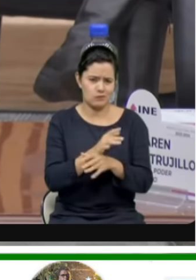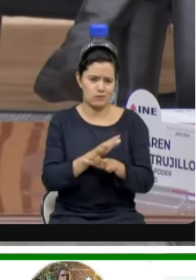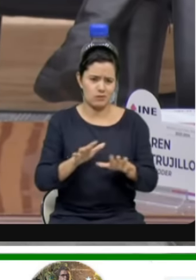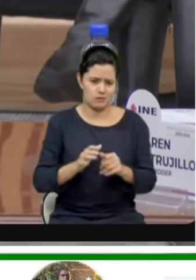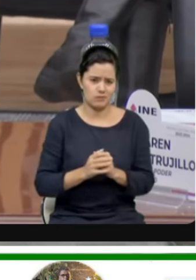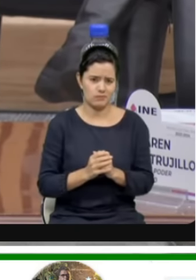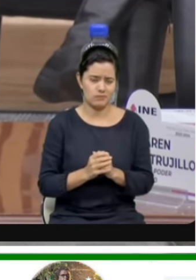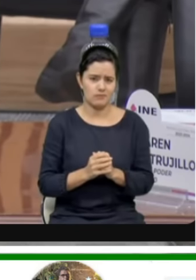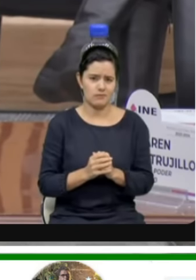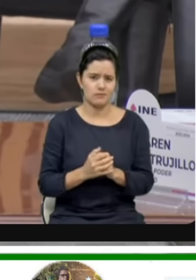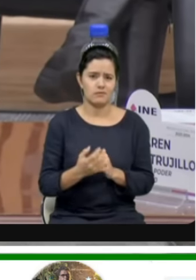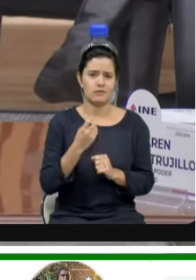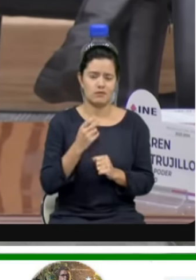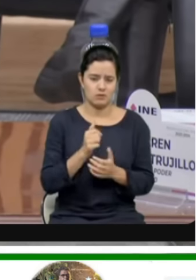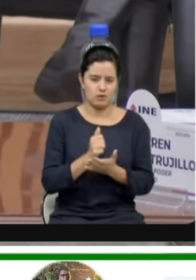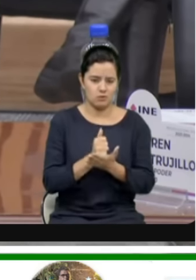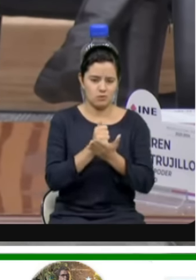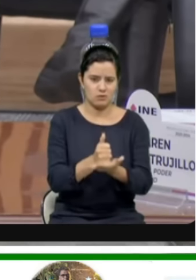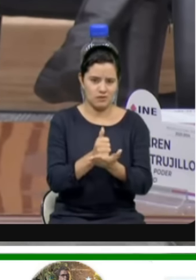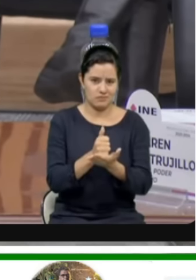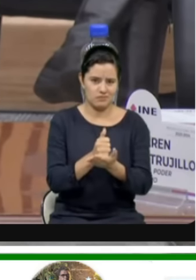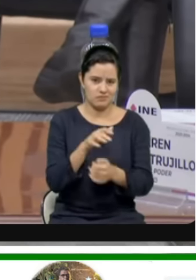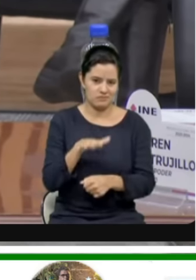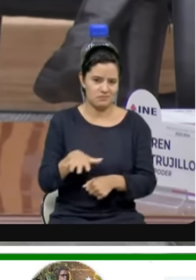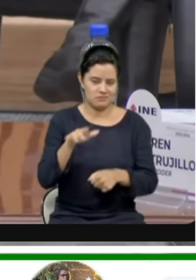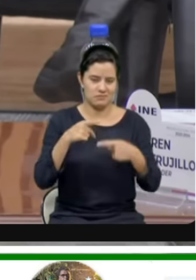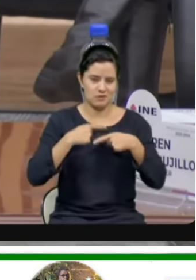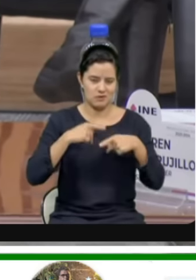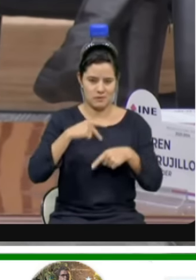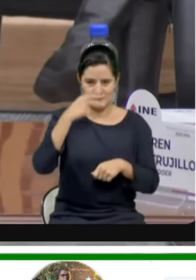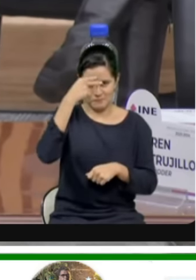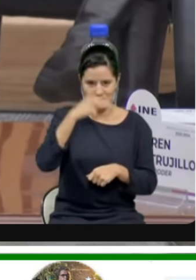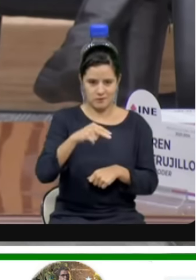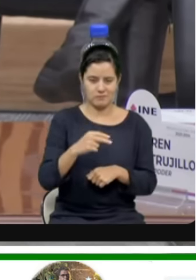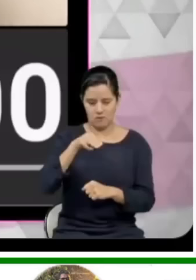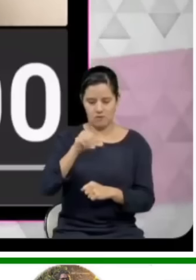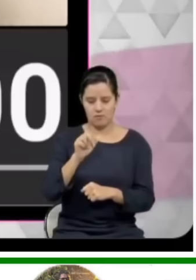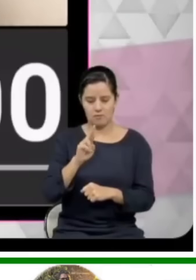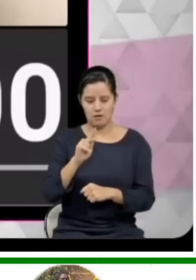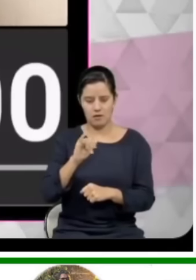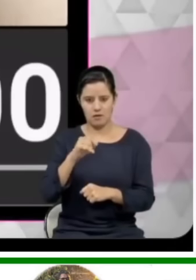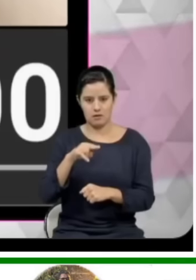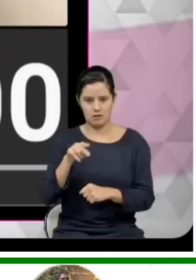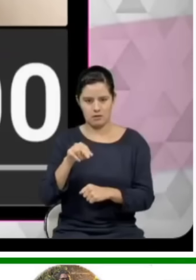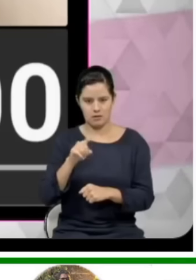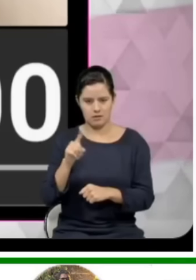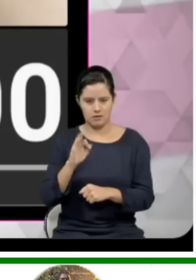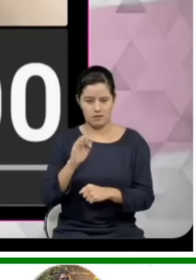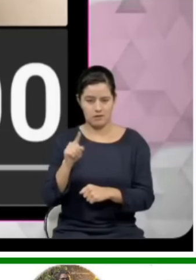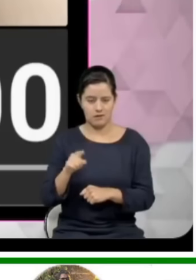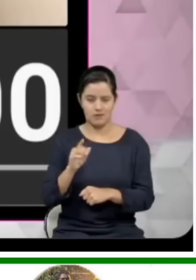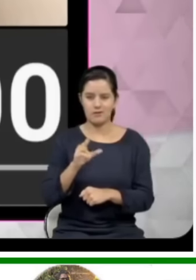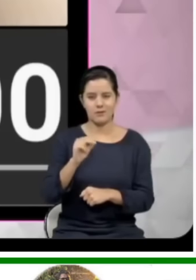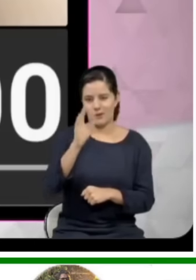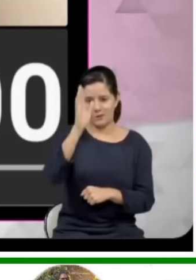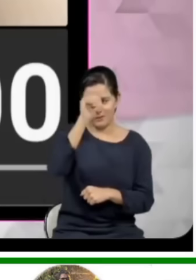adelante al pueblo de México y eso les duele es cuánto presidente Y por último